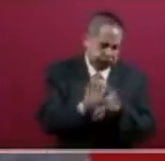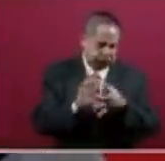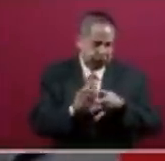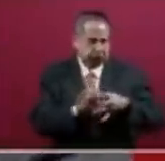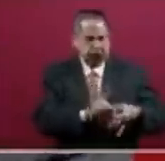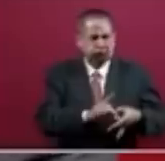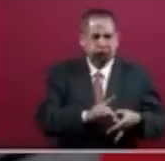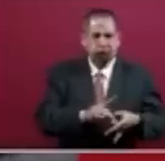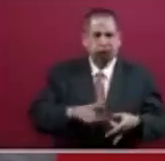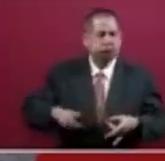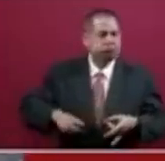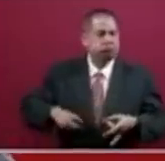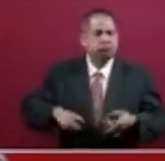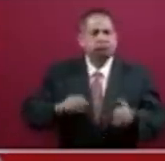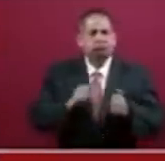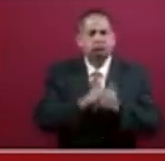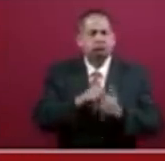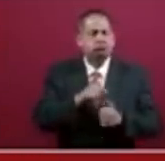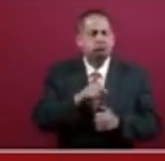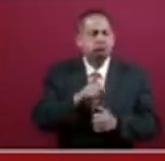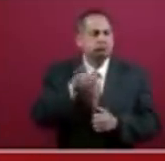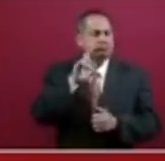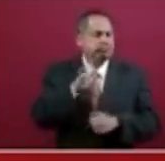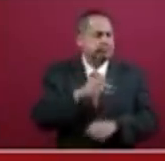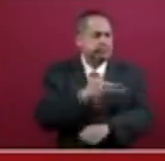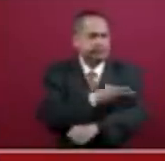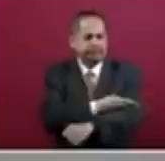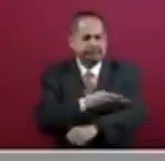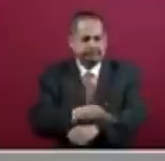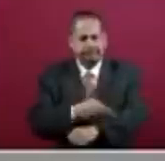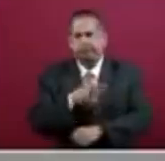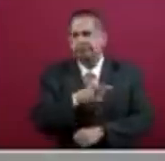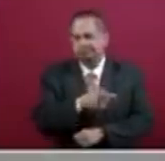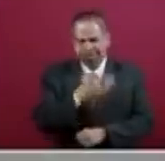gobierno de Francisco I. Madero,